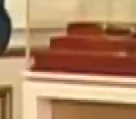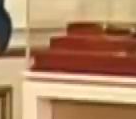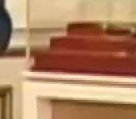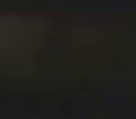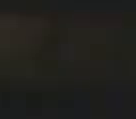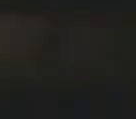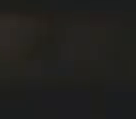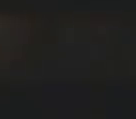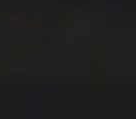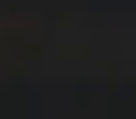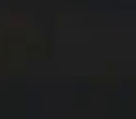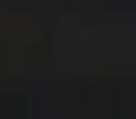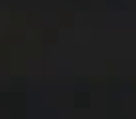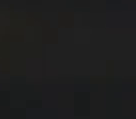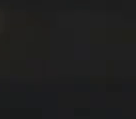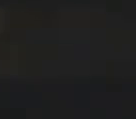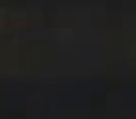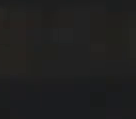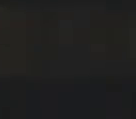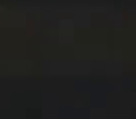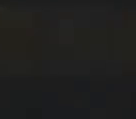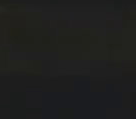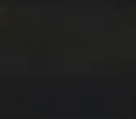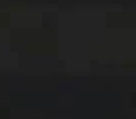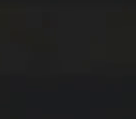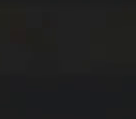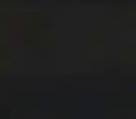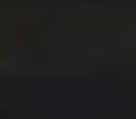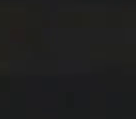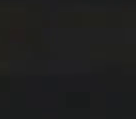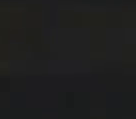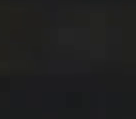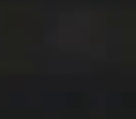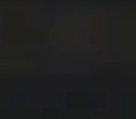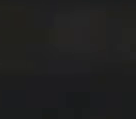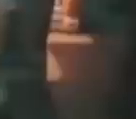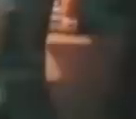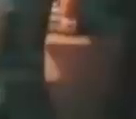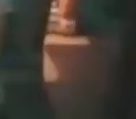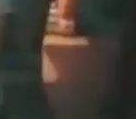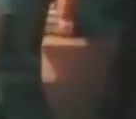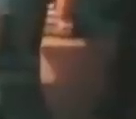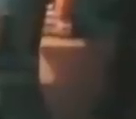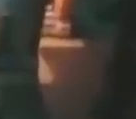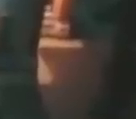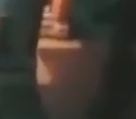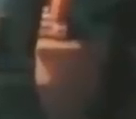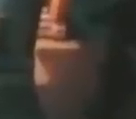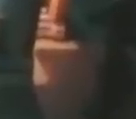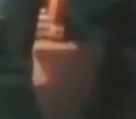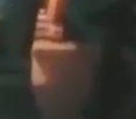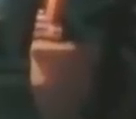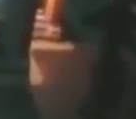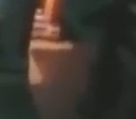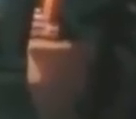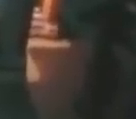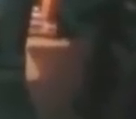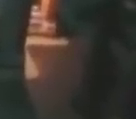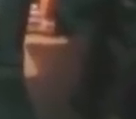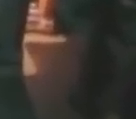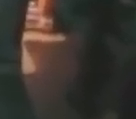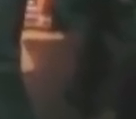sistema eléctrico, quitarle los servicios, la tranquilidad, la comodidad y el derecho a la vida de millones de venezolanos. Eso se